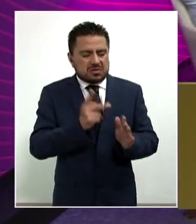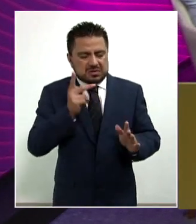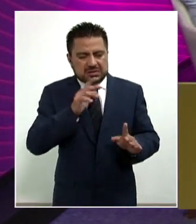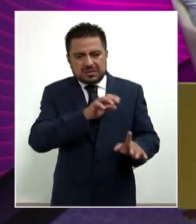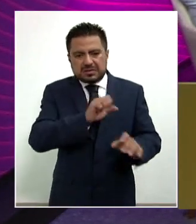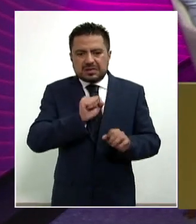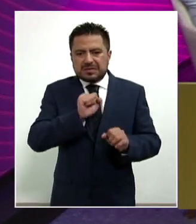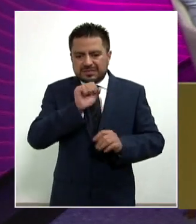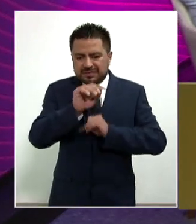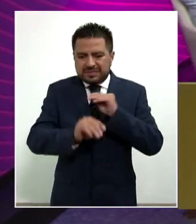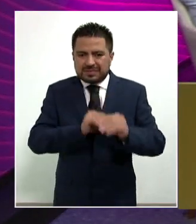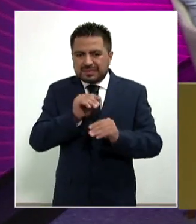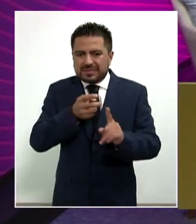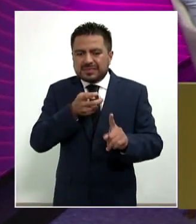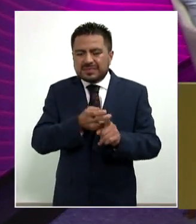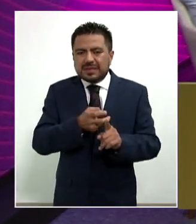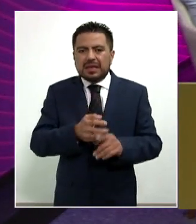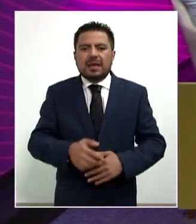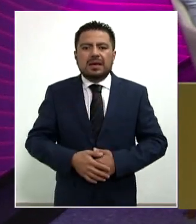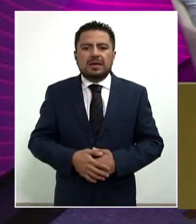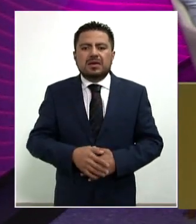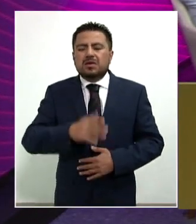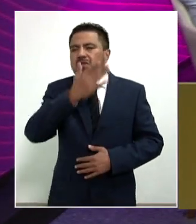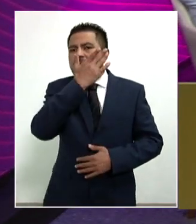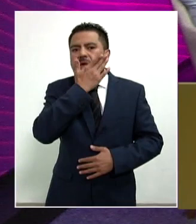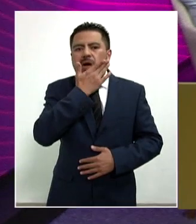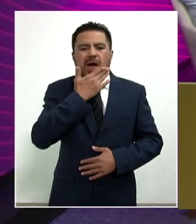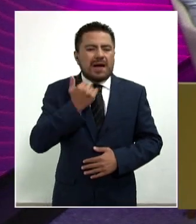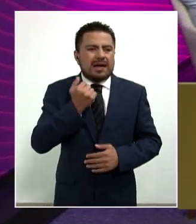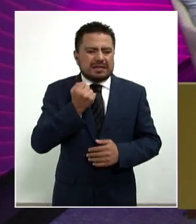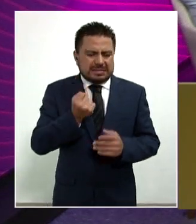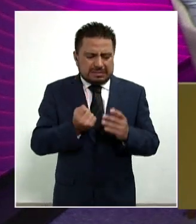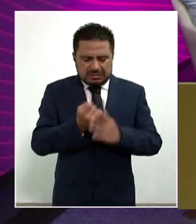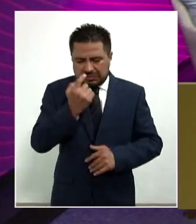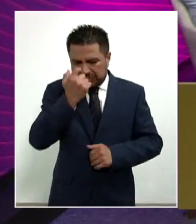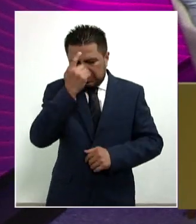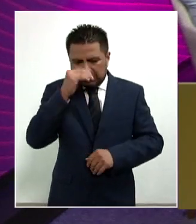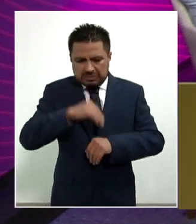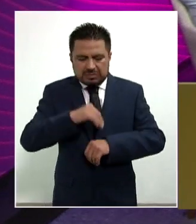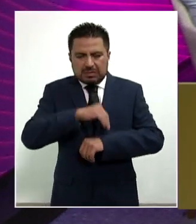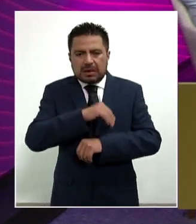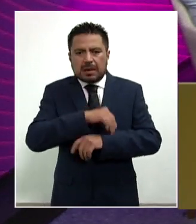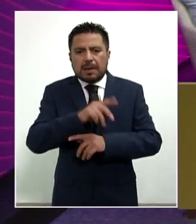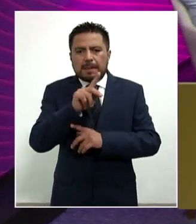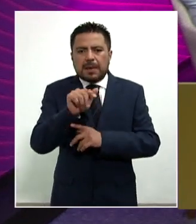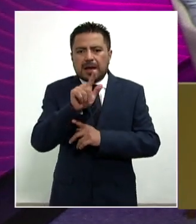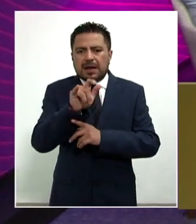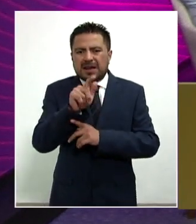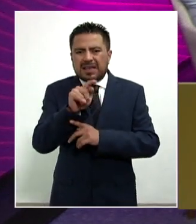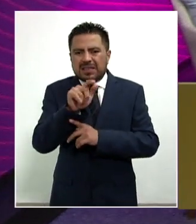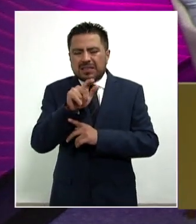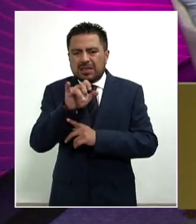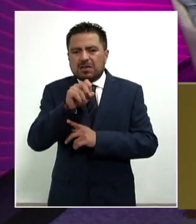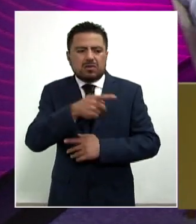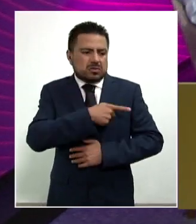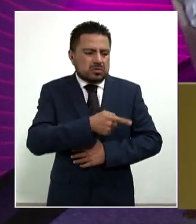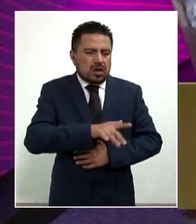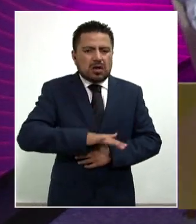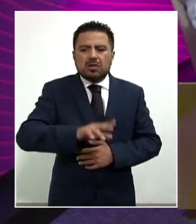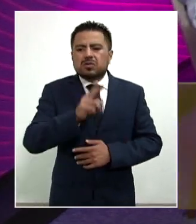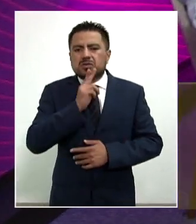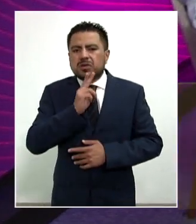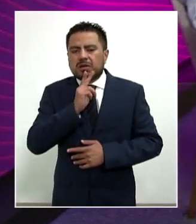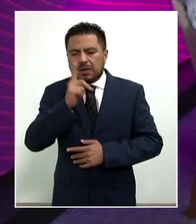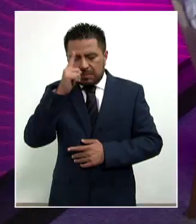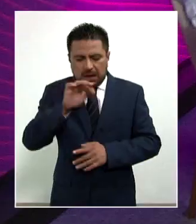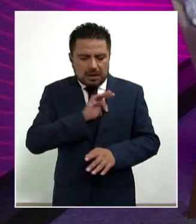a lo estructural, que no es nada más crear paliativos para una situación de pobreza que deberían servir para